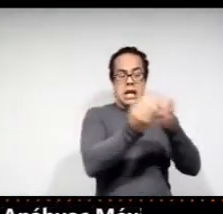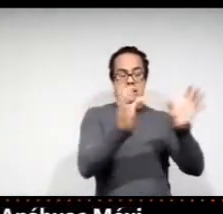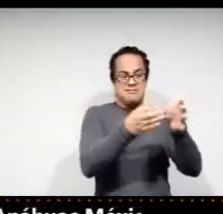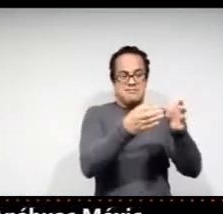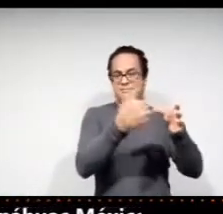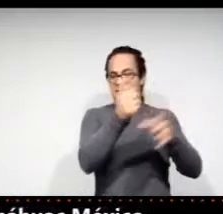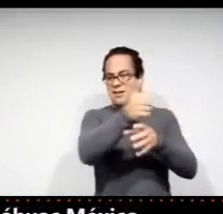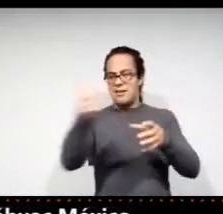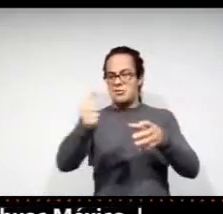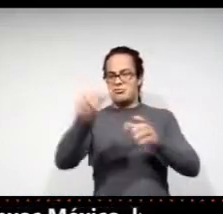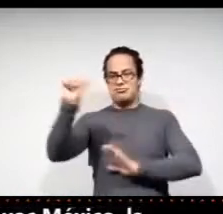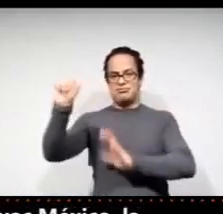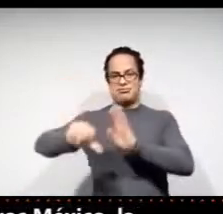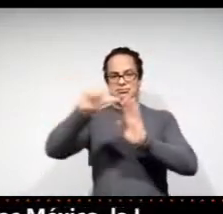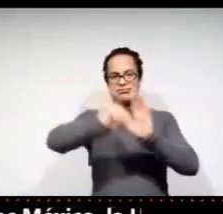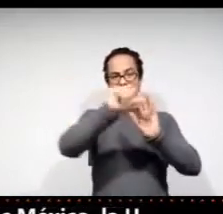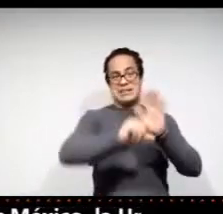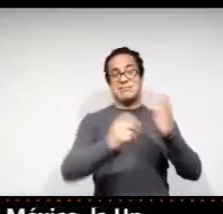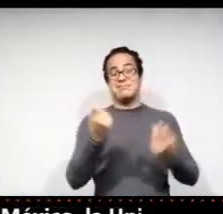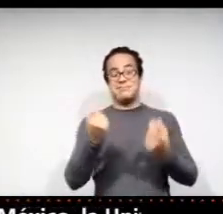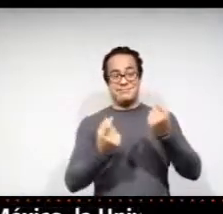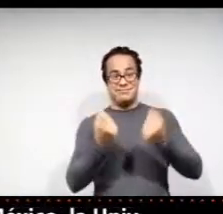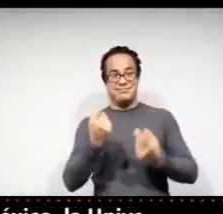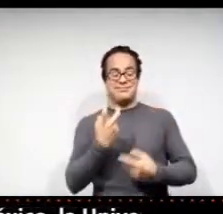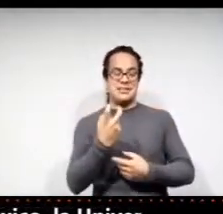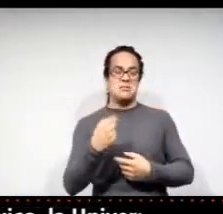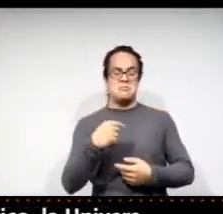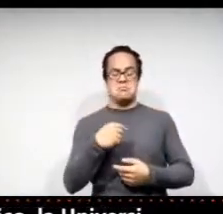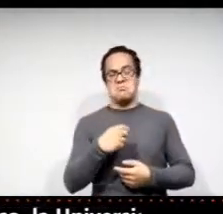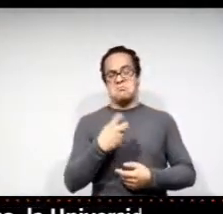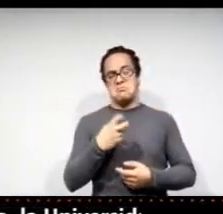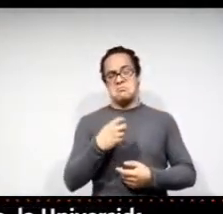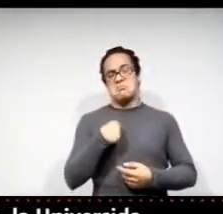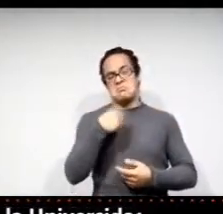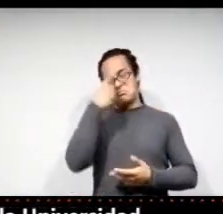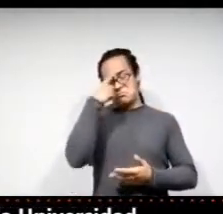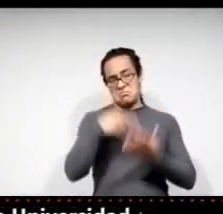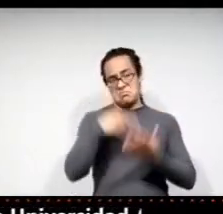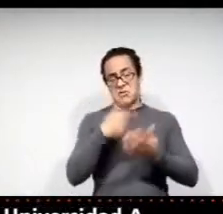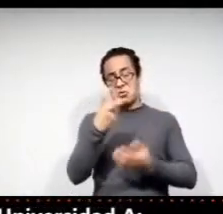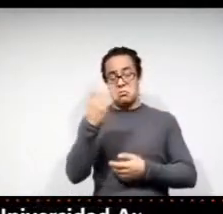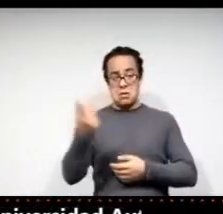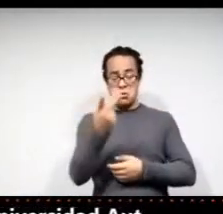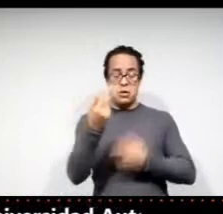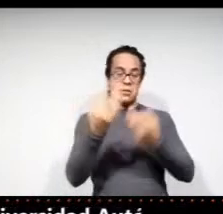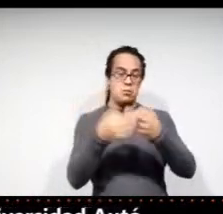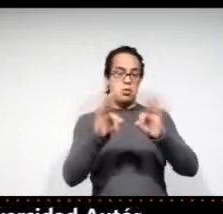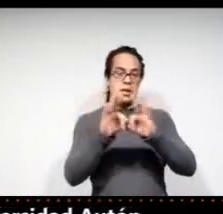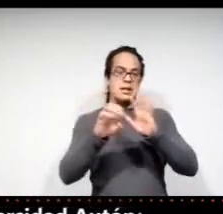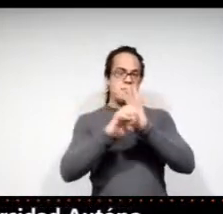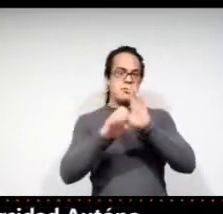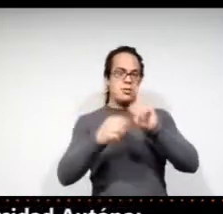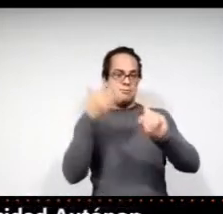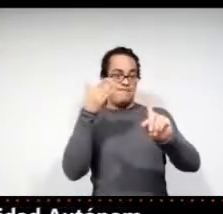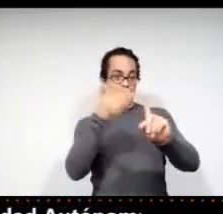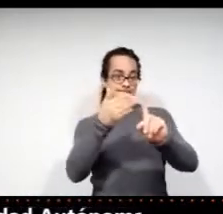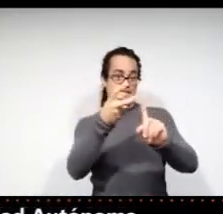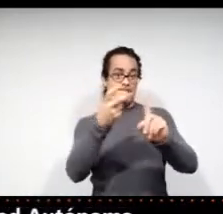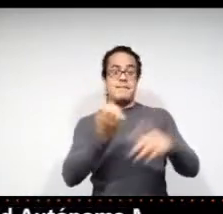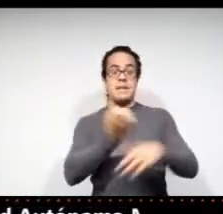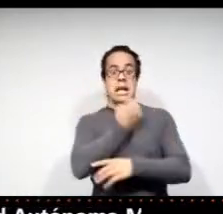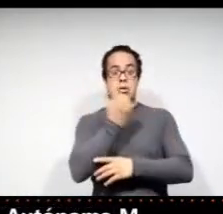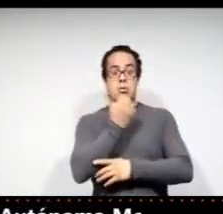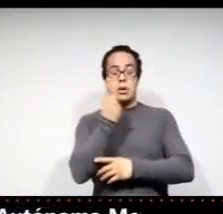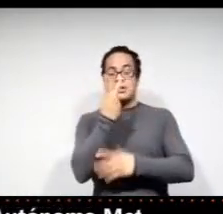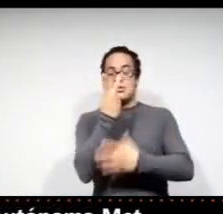educación presencial. Entonces, me pareció muy, muy relevante esta pregunta específicamente dirigida a la educación